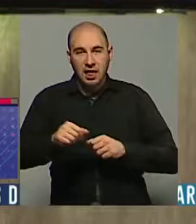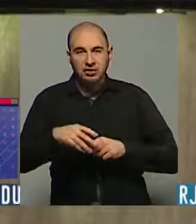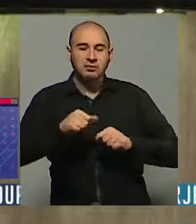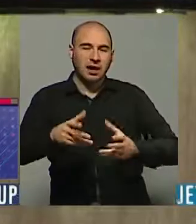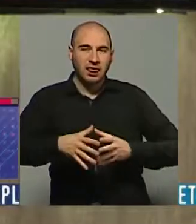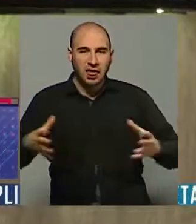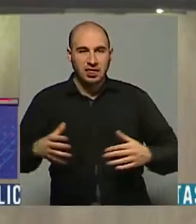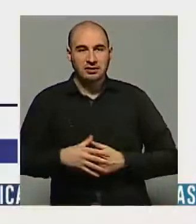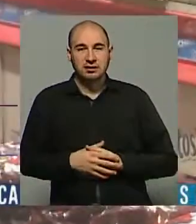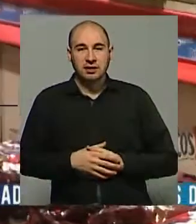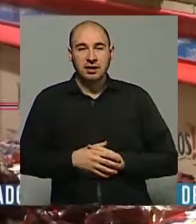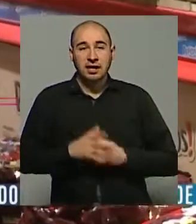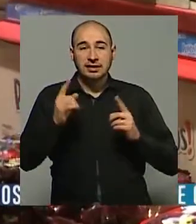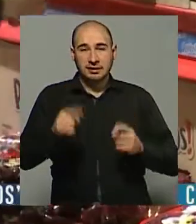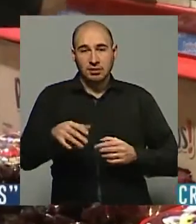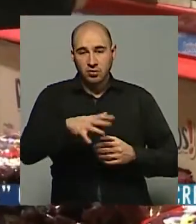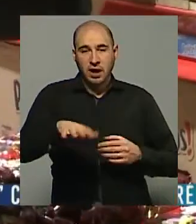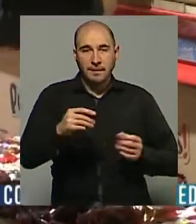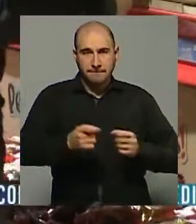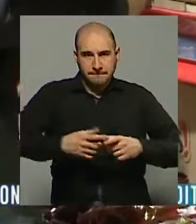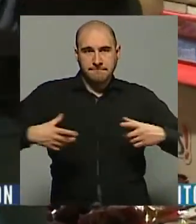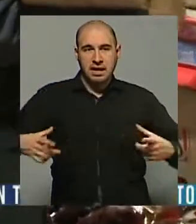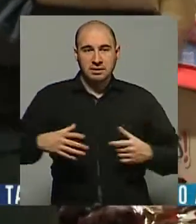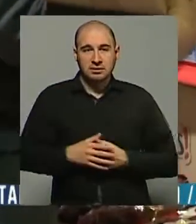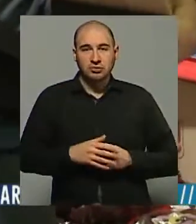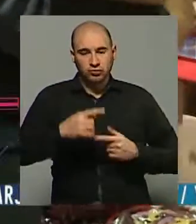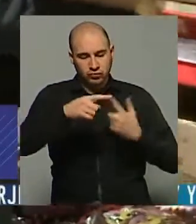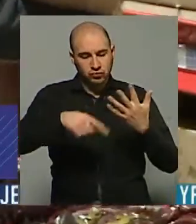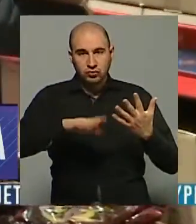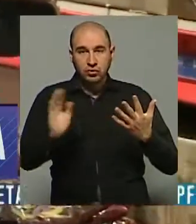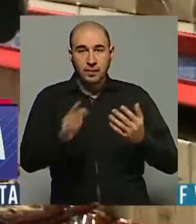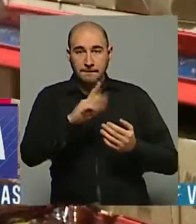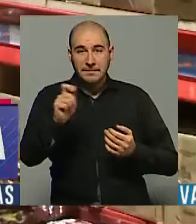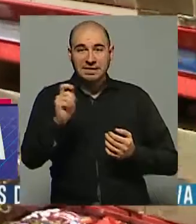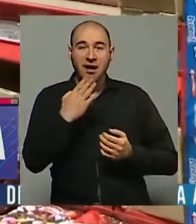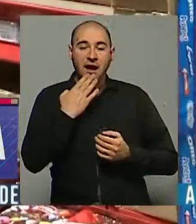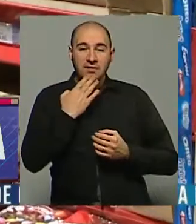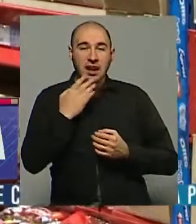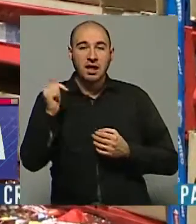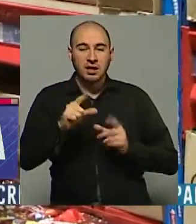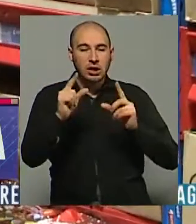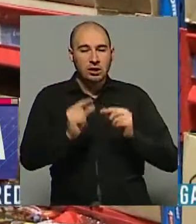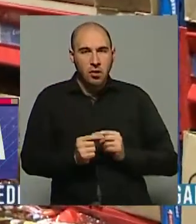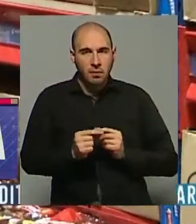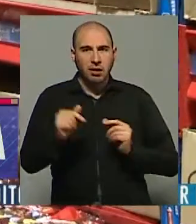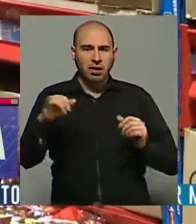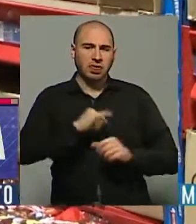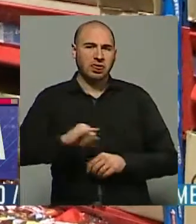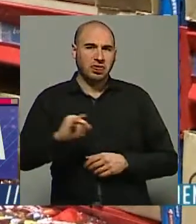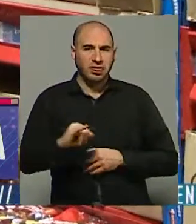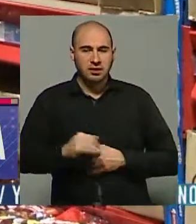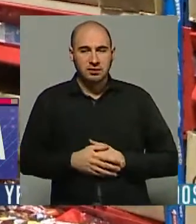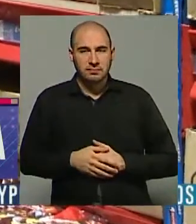de supermercados, y también de los centros mayoristas. En todos los casos, al mes de abril de este año, muestra números bastante